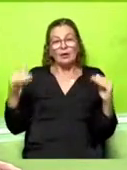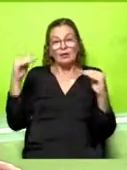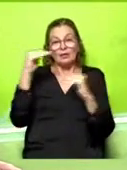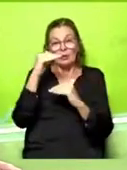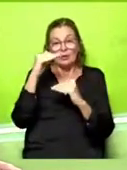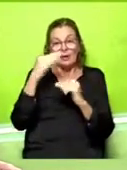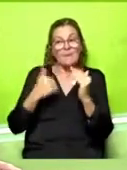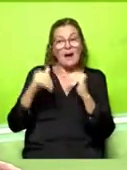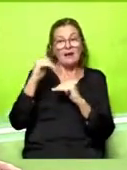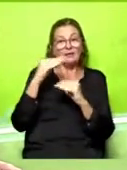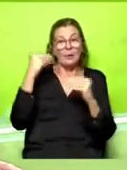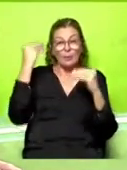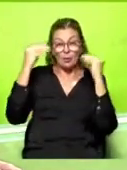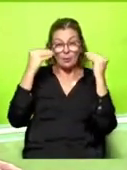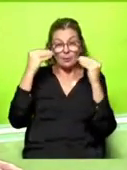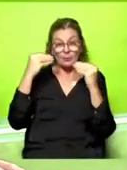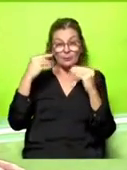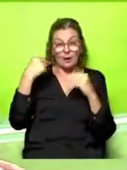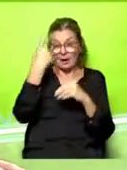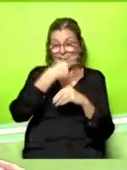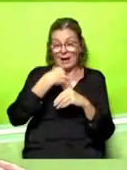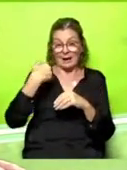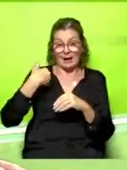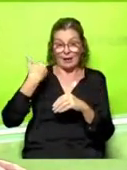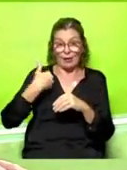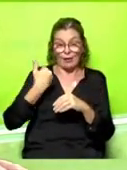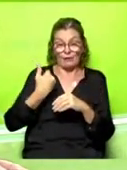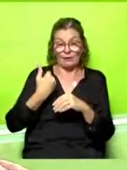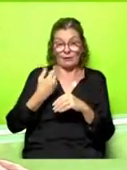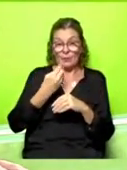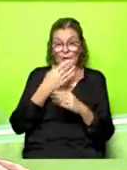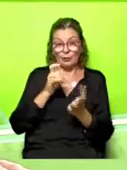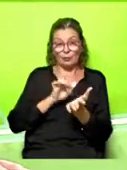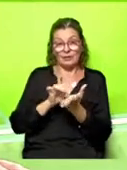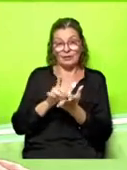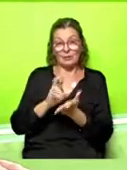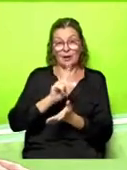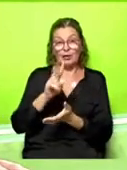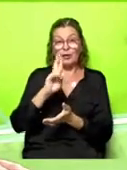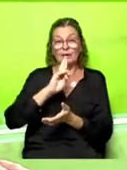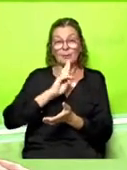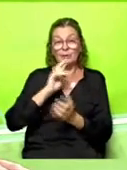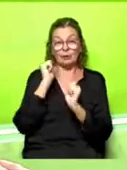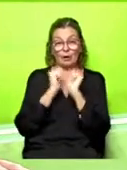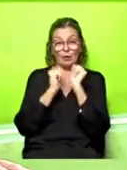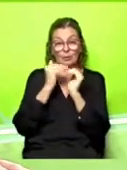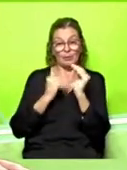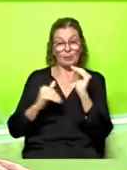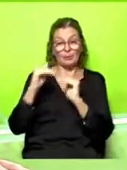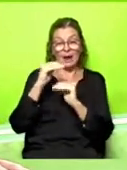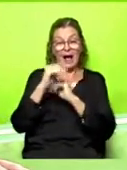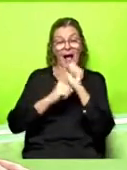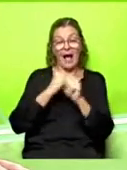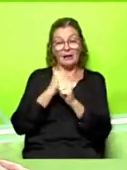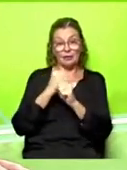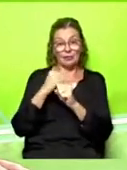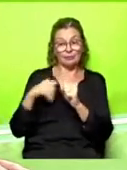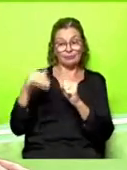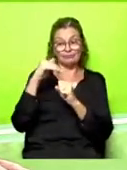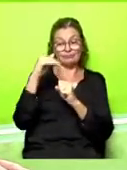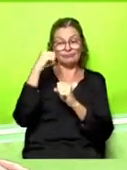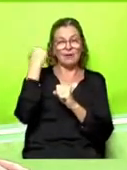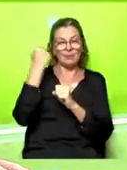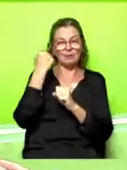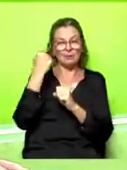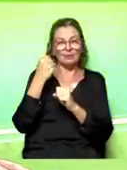aumenta, que preocupa que tiene cara de joven. Y bueno, y un sistema que no responde a pesar de una economía que tuvo un par de años de crecimiento exponencial. Así que bueno, me